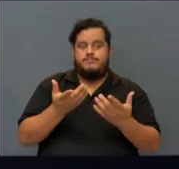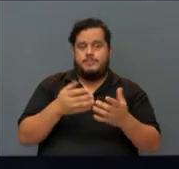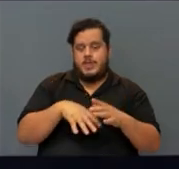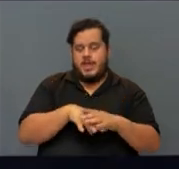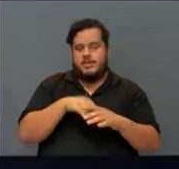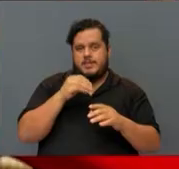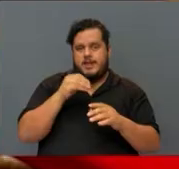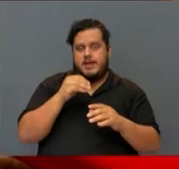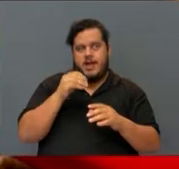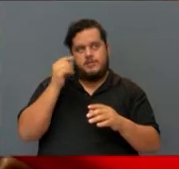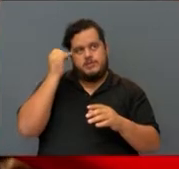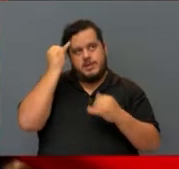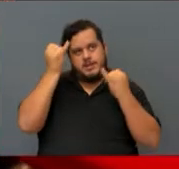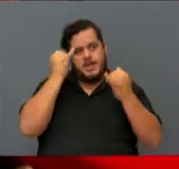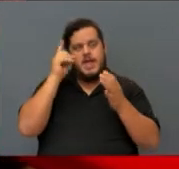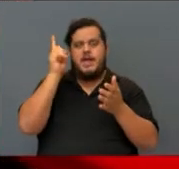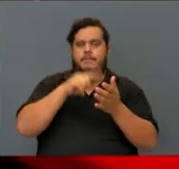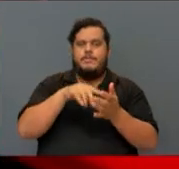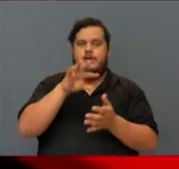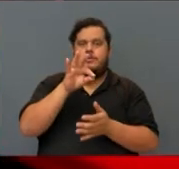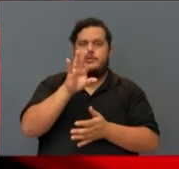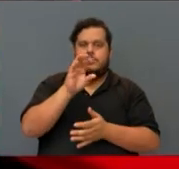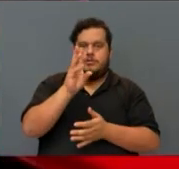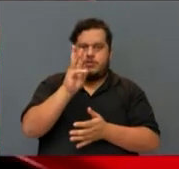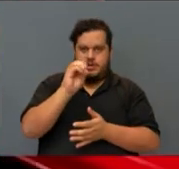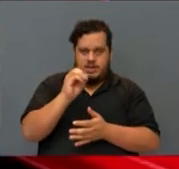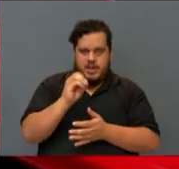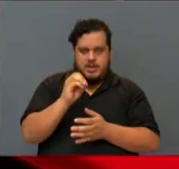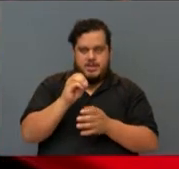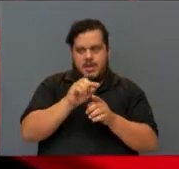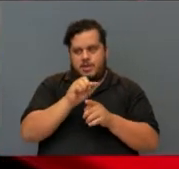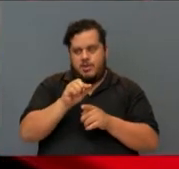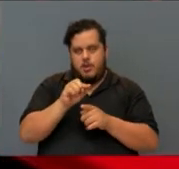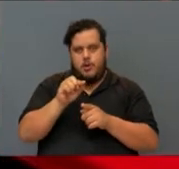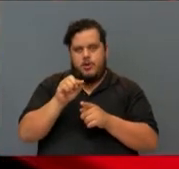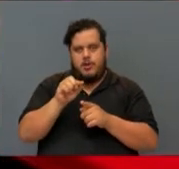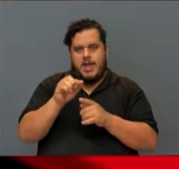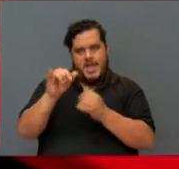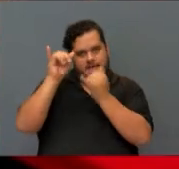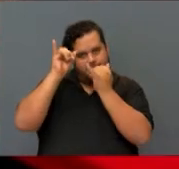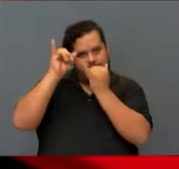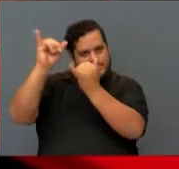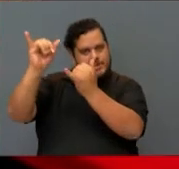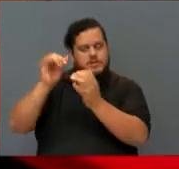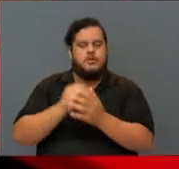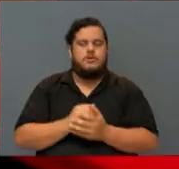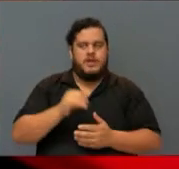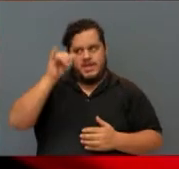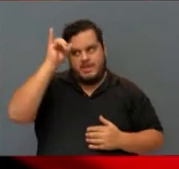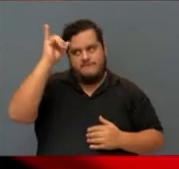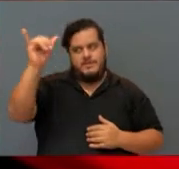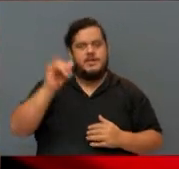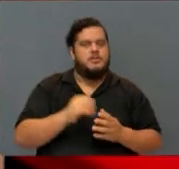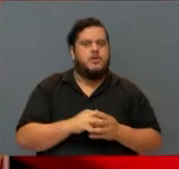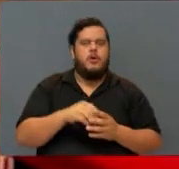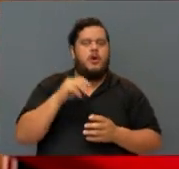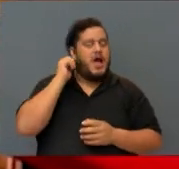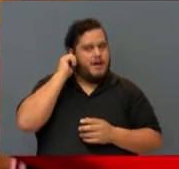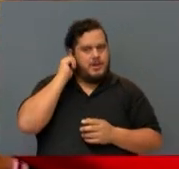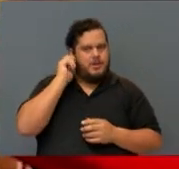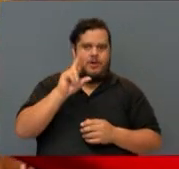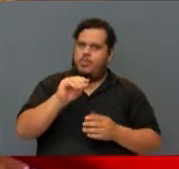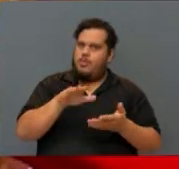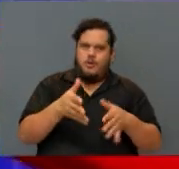en 1960 guión infinito amar ahora no muere para el argentino es inmortal de hecho el